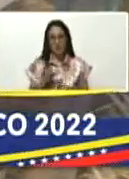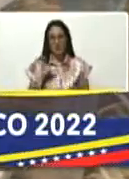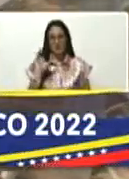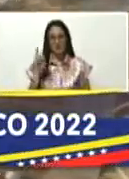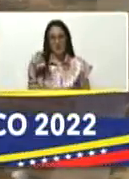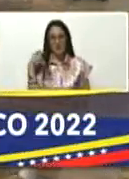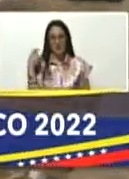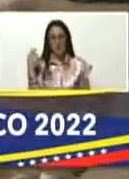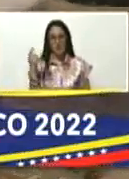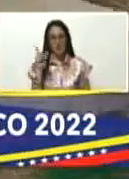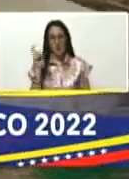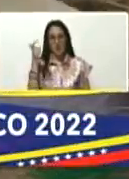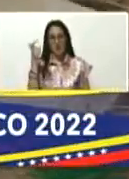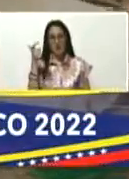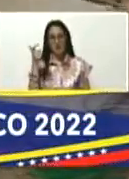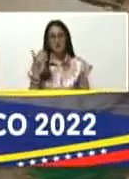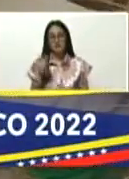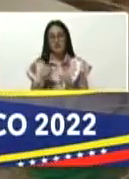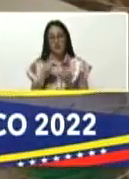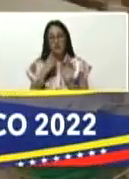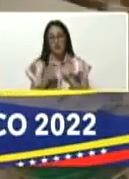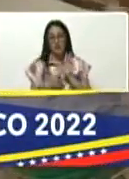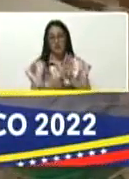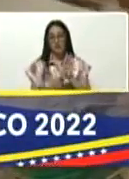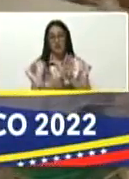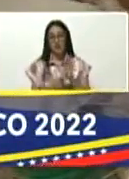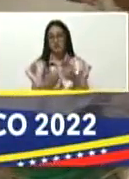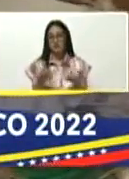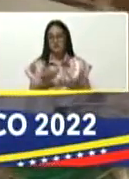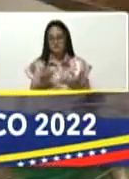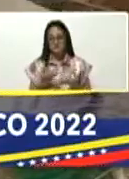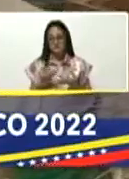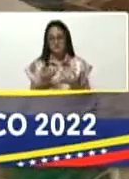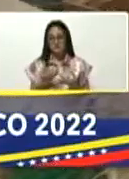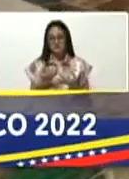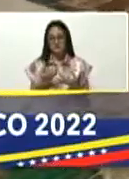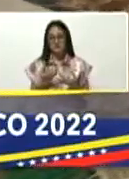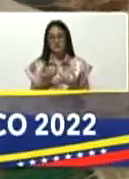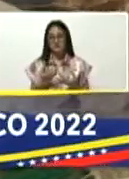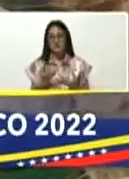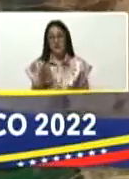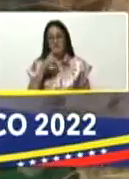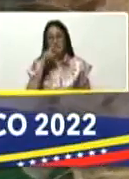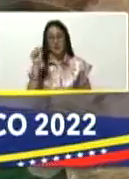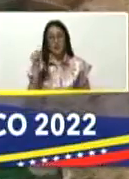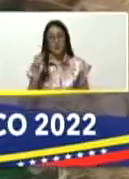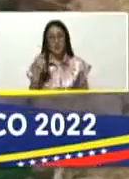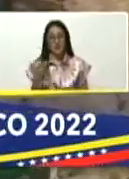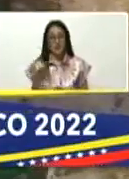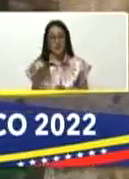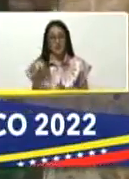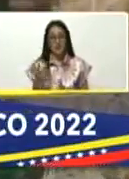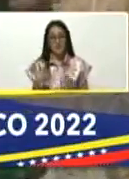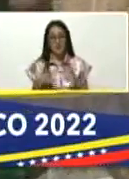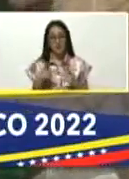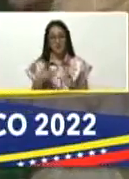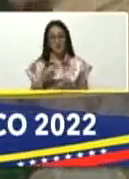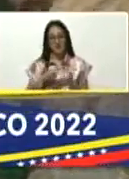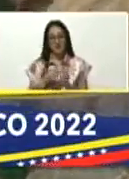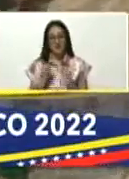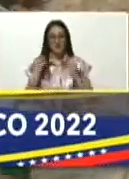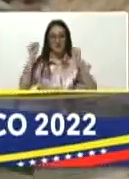Guárico. Seguimos demostrando con hechos, con acciones, que con Nicolás Maduro y con José Vázquez, producir